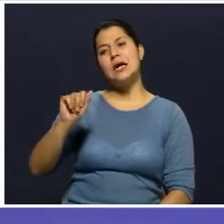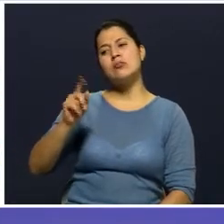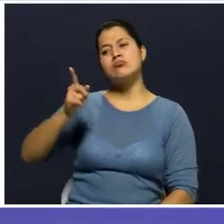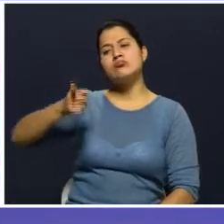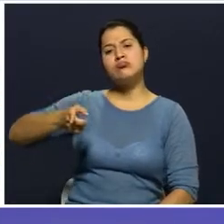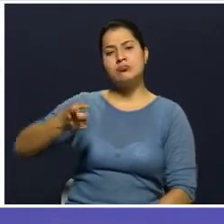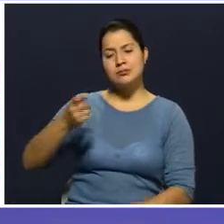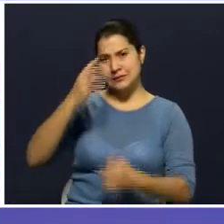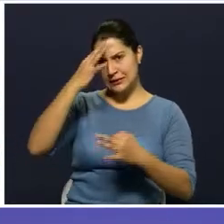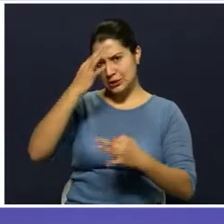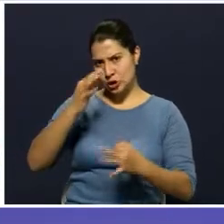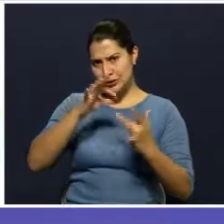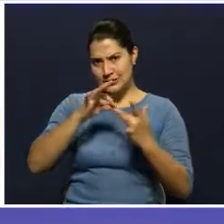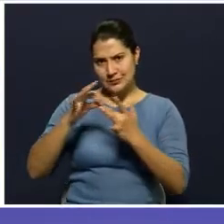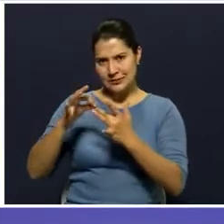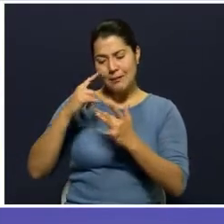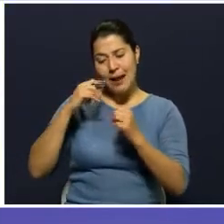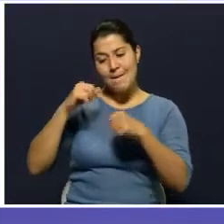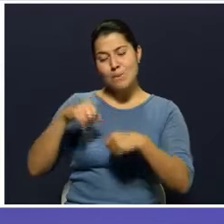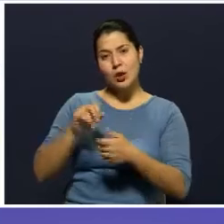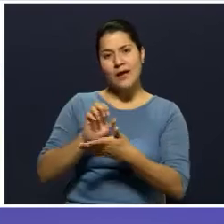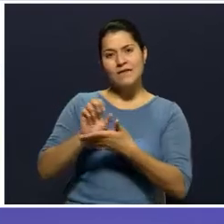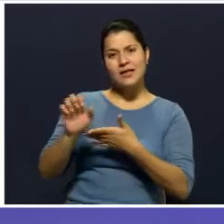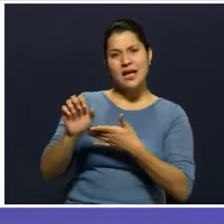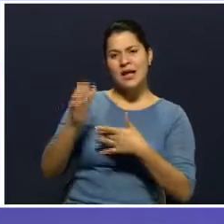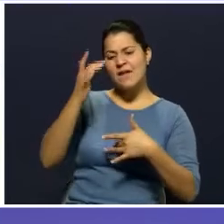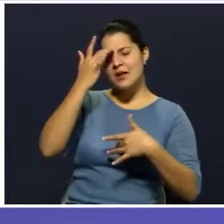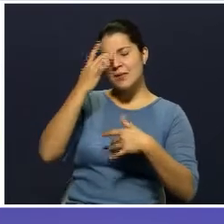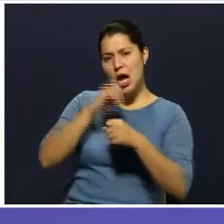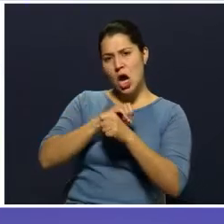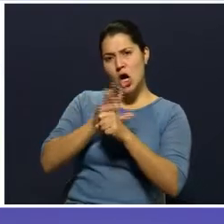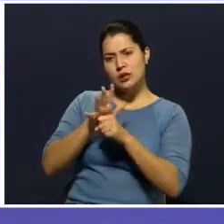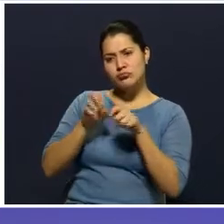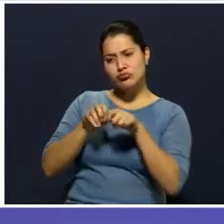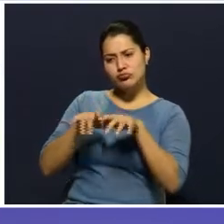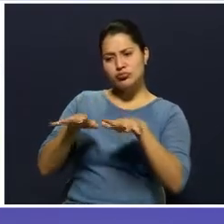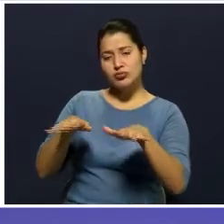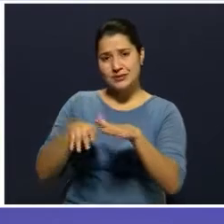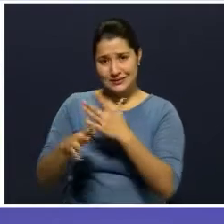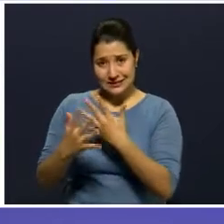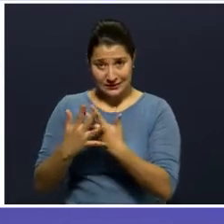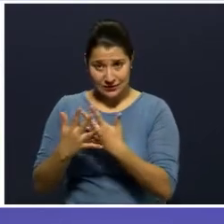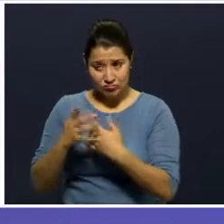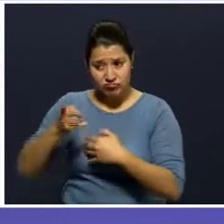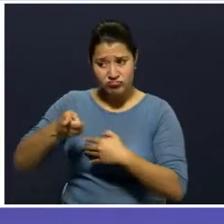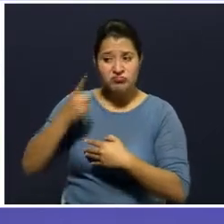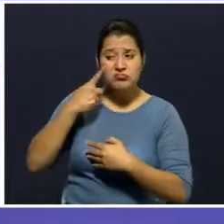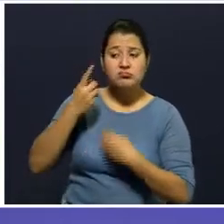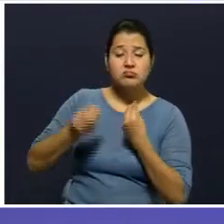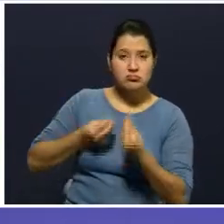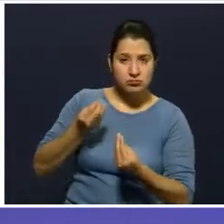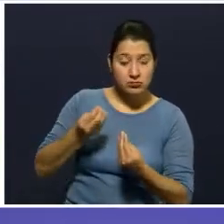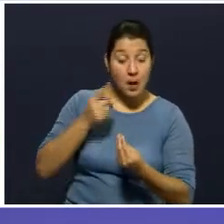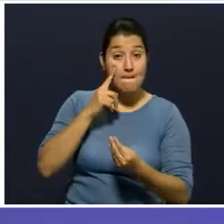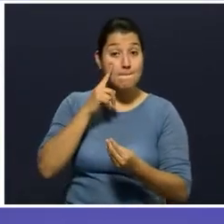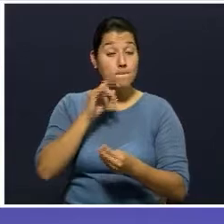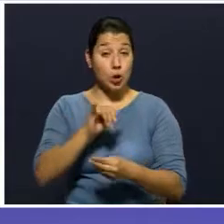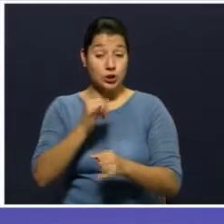la propagación del coronavirus en los centros penales. Por esta razón, el Instituto Nacional de